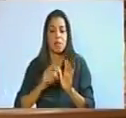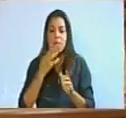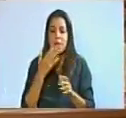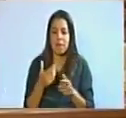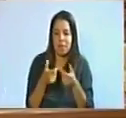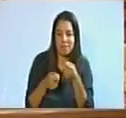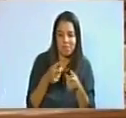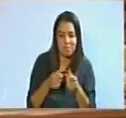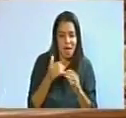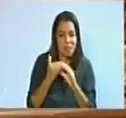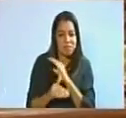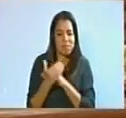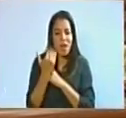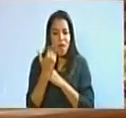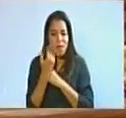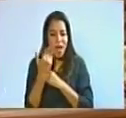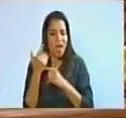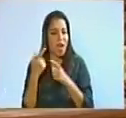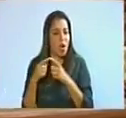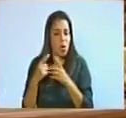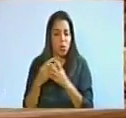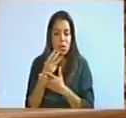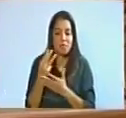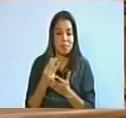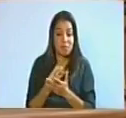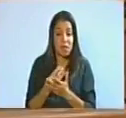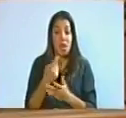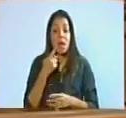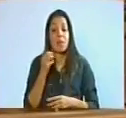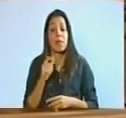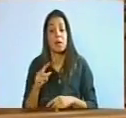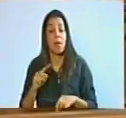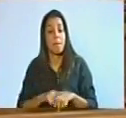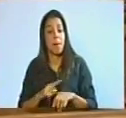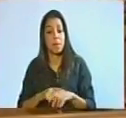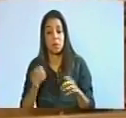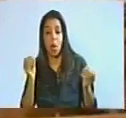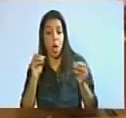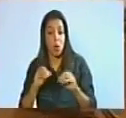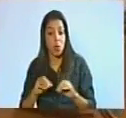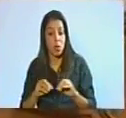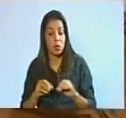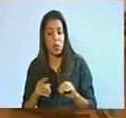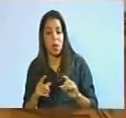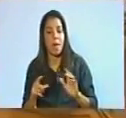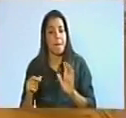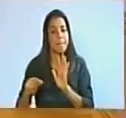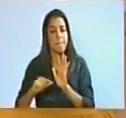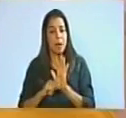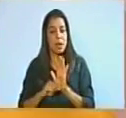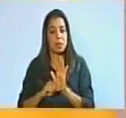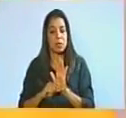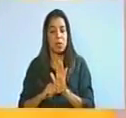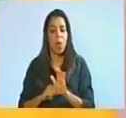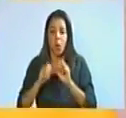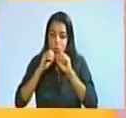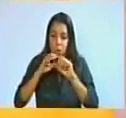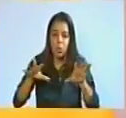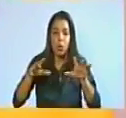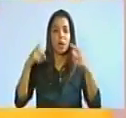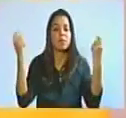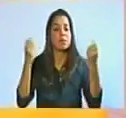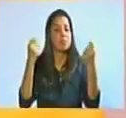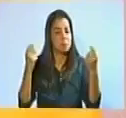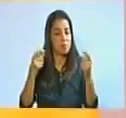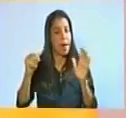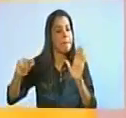tal, pero a la hora que se establezca y se acuerde un precio, nosotros tenemos que tener capacidad de que todo nuestro pueblo sepa cuál